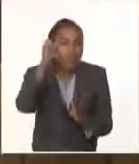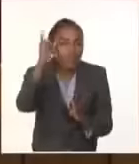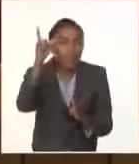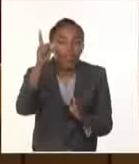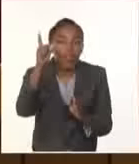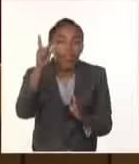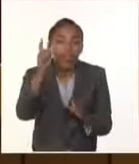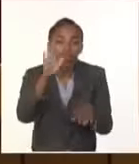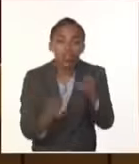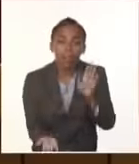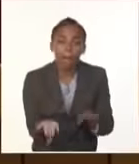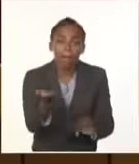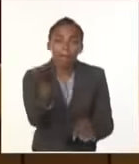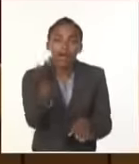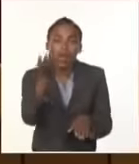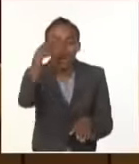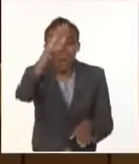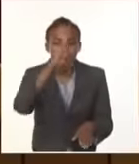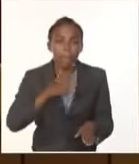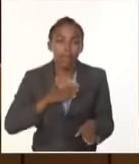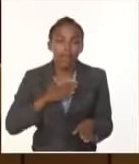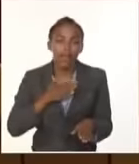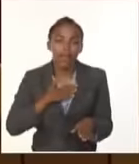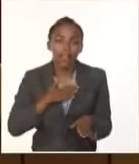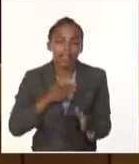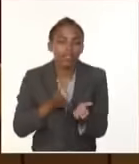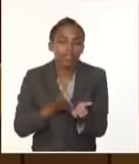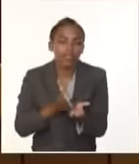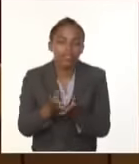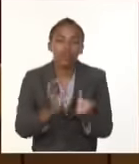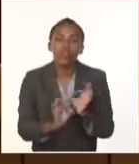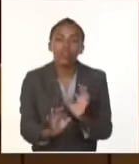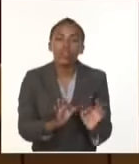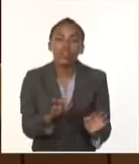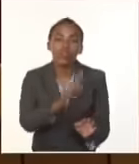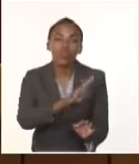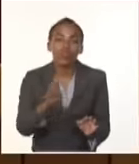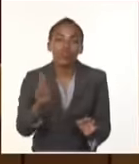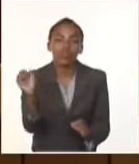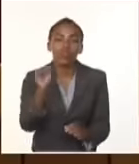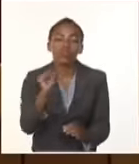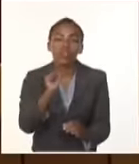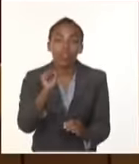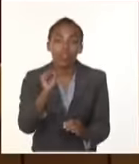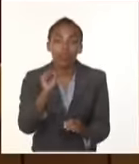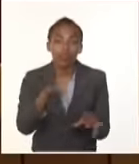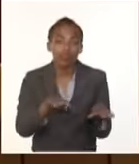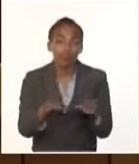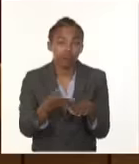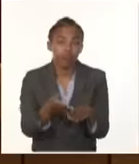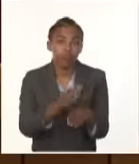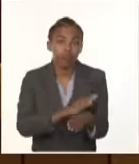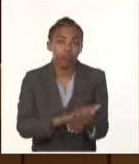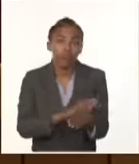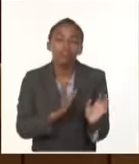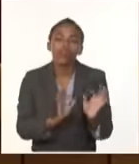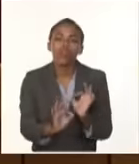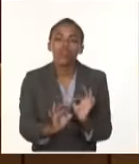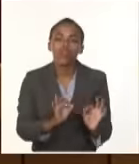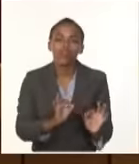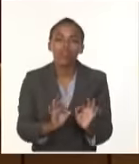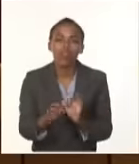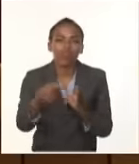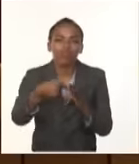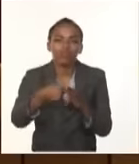patria, mantener y desarrollar la revolución y el socialismo, única garantía de preservación y profundización de